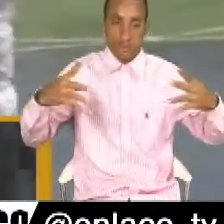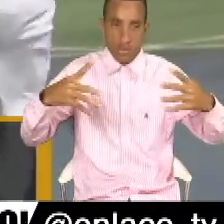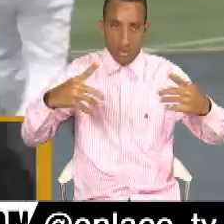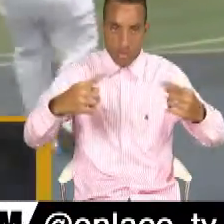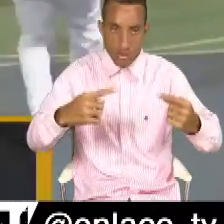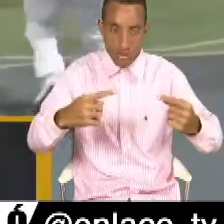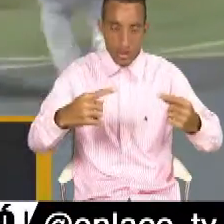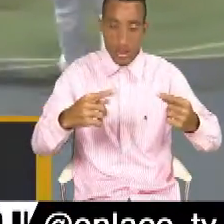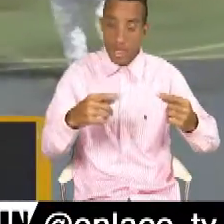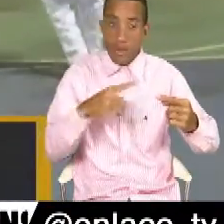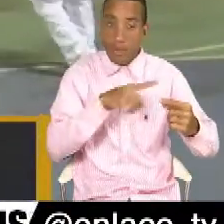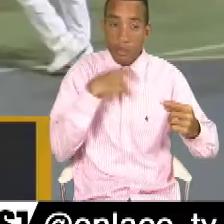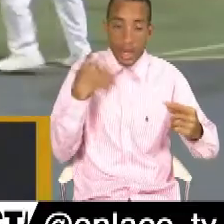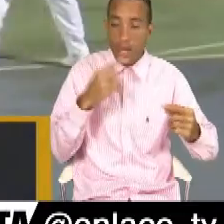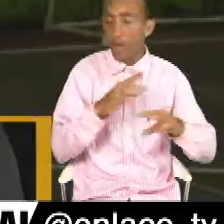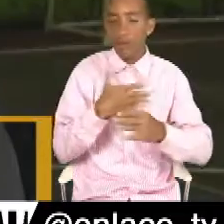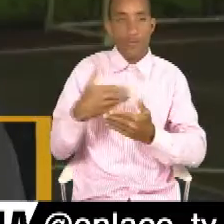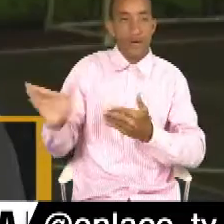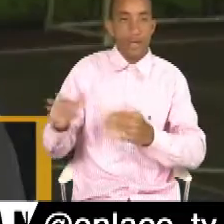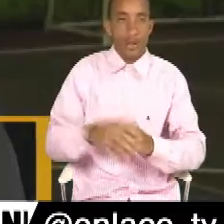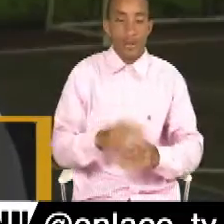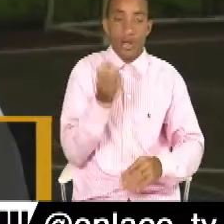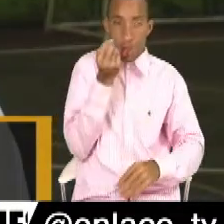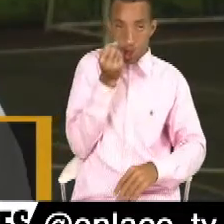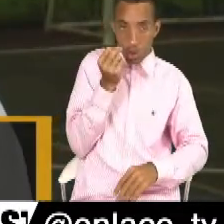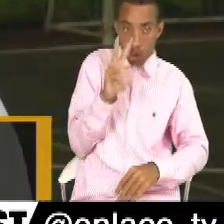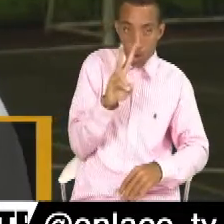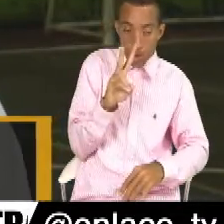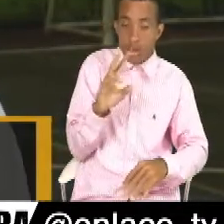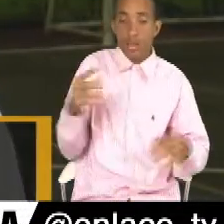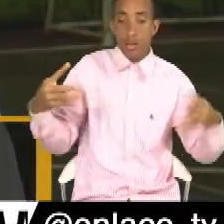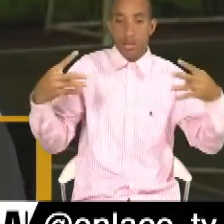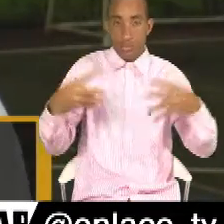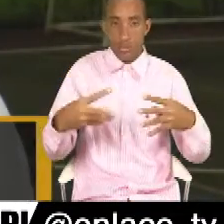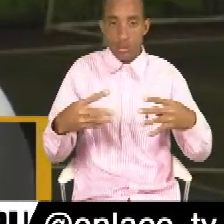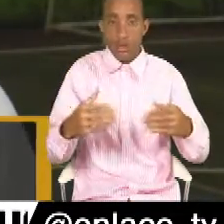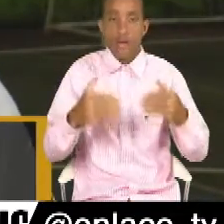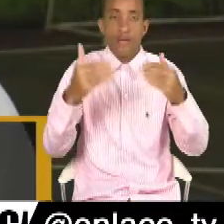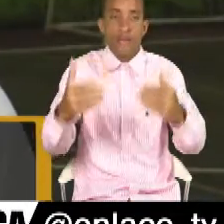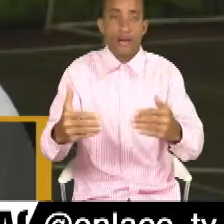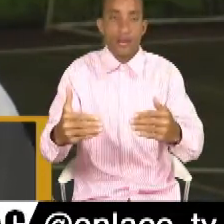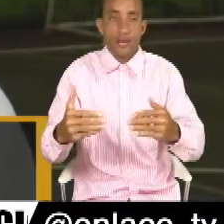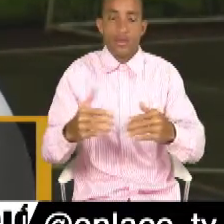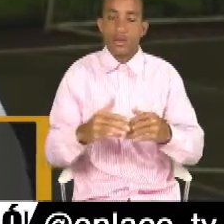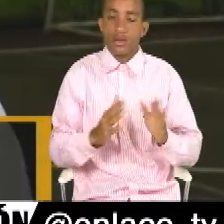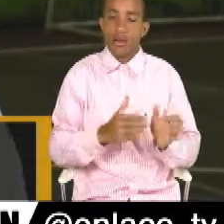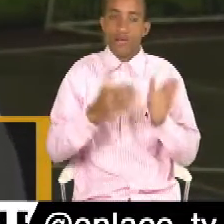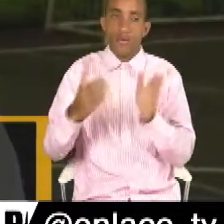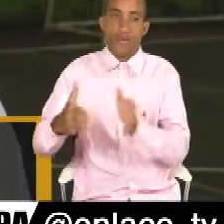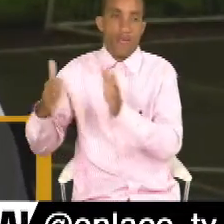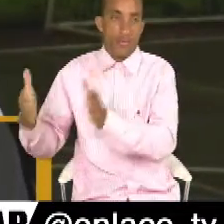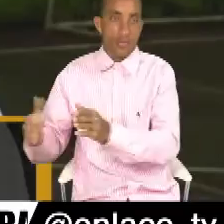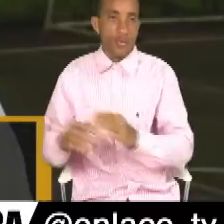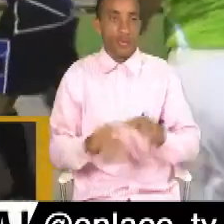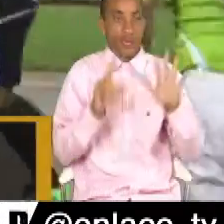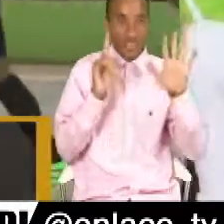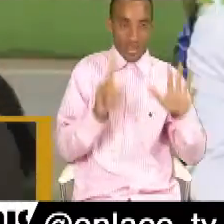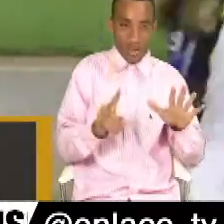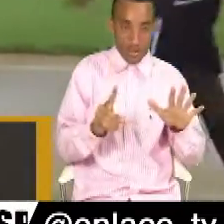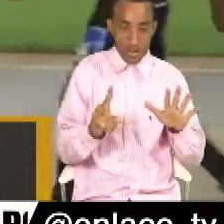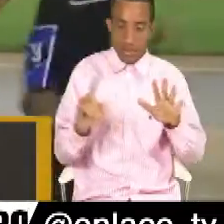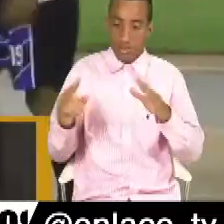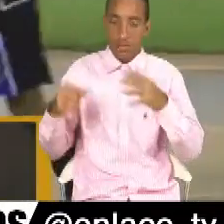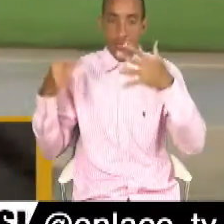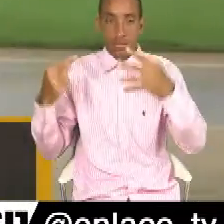directa, esperando los 12 clasificados para la segunda fase, para ya sacar los 6 que van a los triangulares semifinales. En